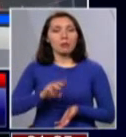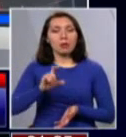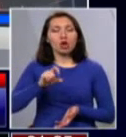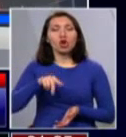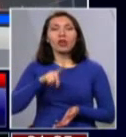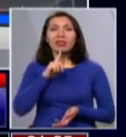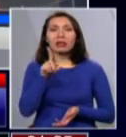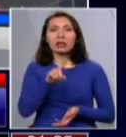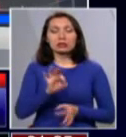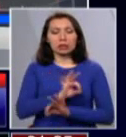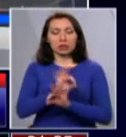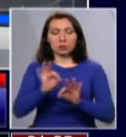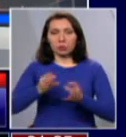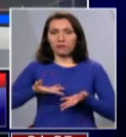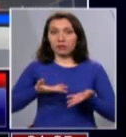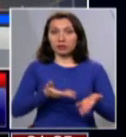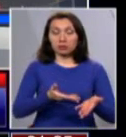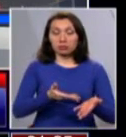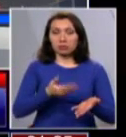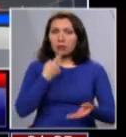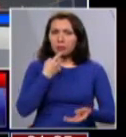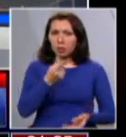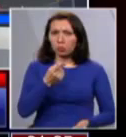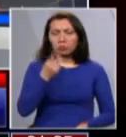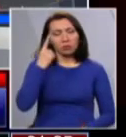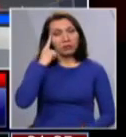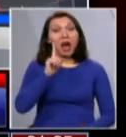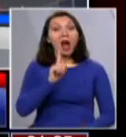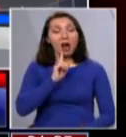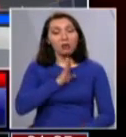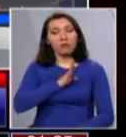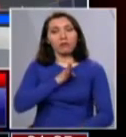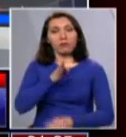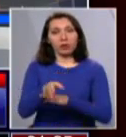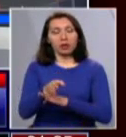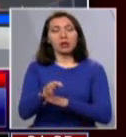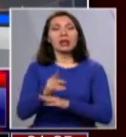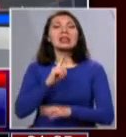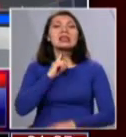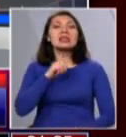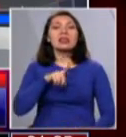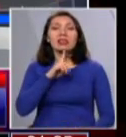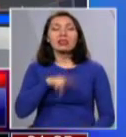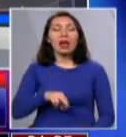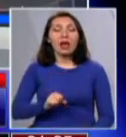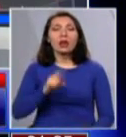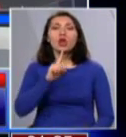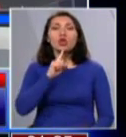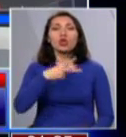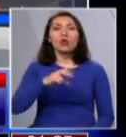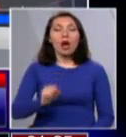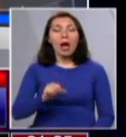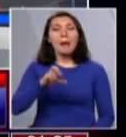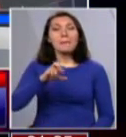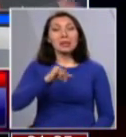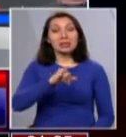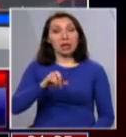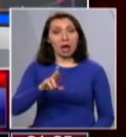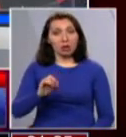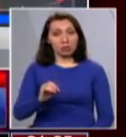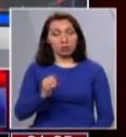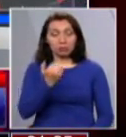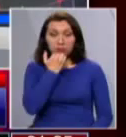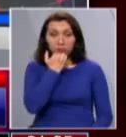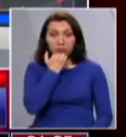hacer ninguna visita quiero saber si usted considera que quienes lo hicieron como por ejemplo quintana todas pizarro cometieron